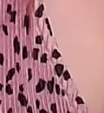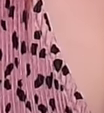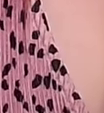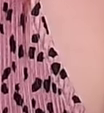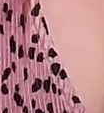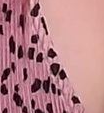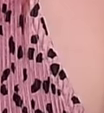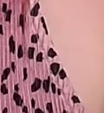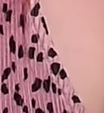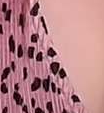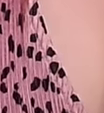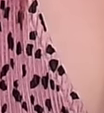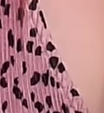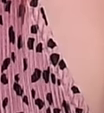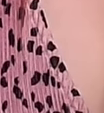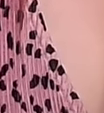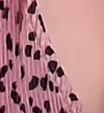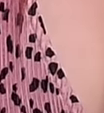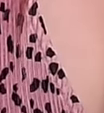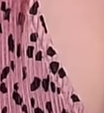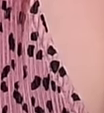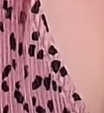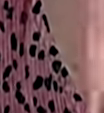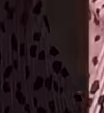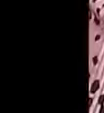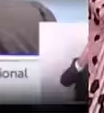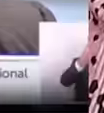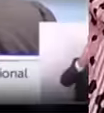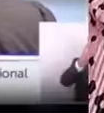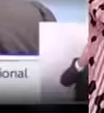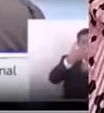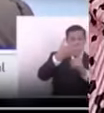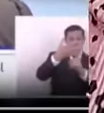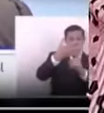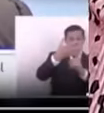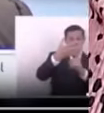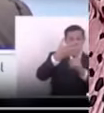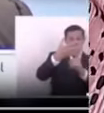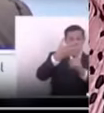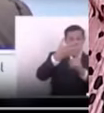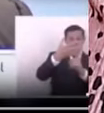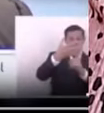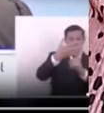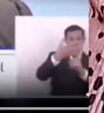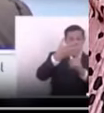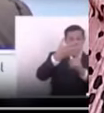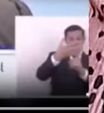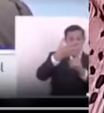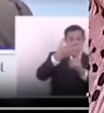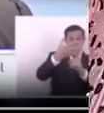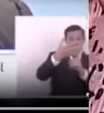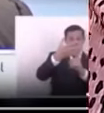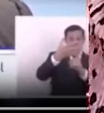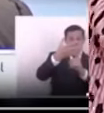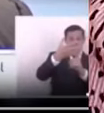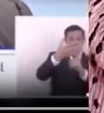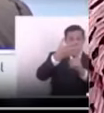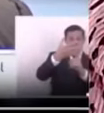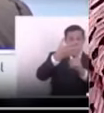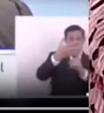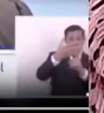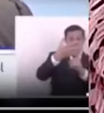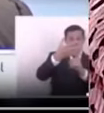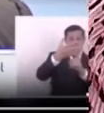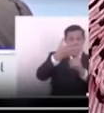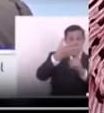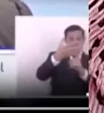DOM busca pasar alrededor de 14 millones de dólares a esta constructora